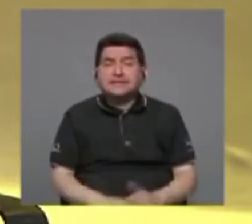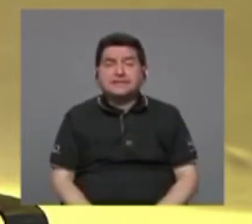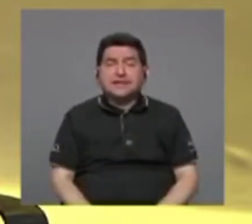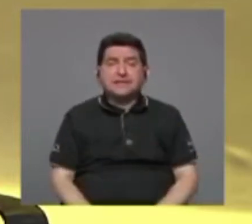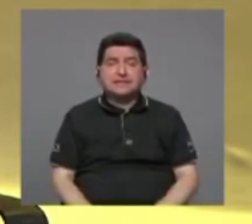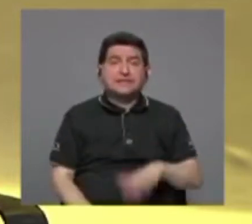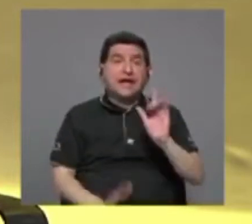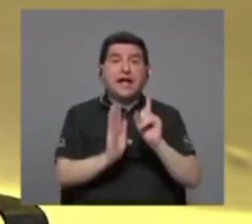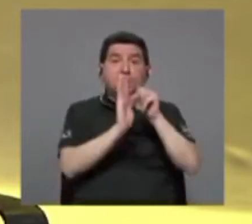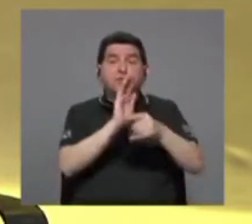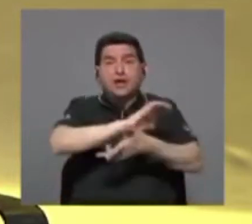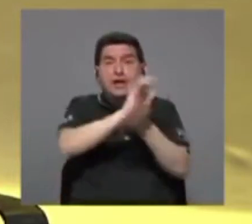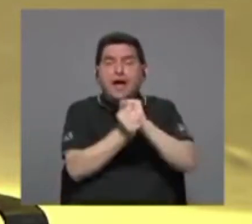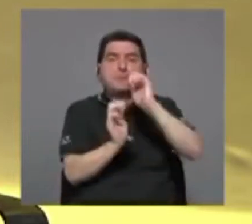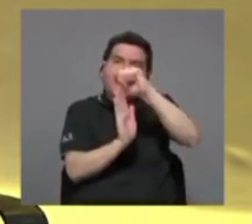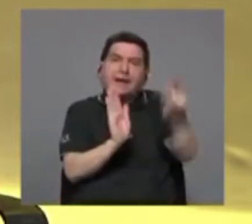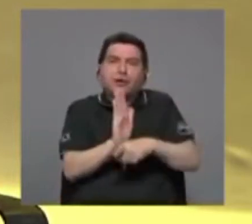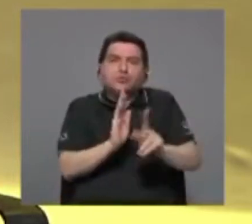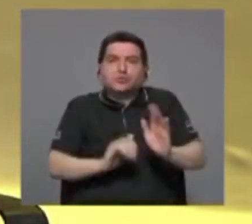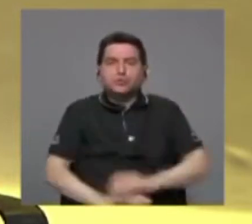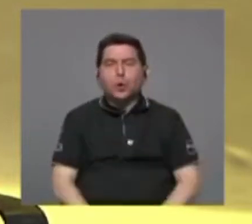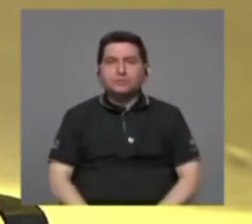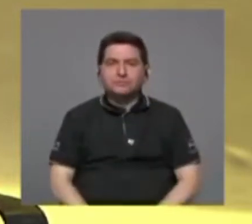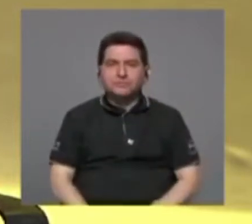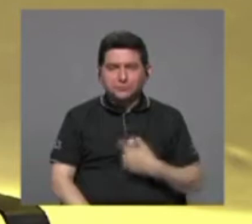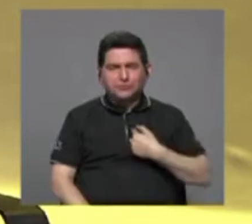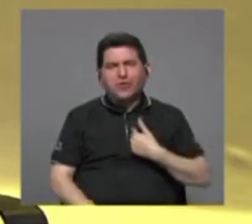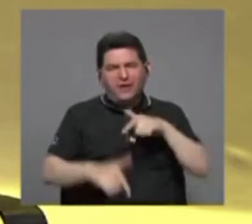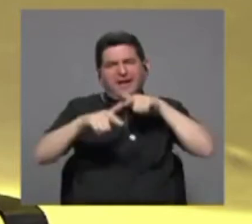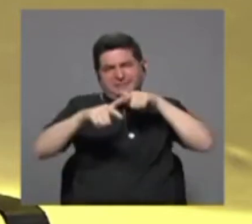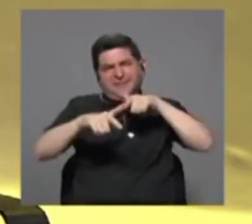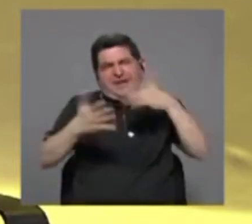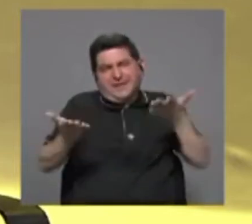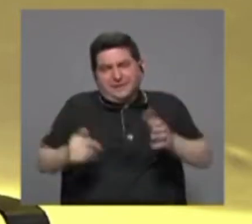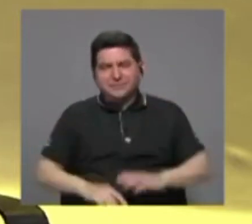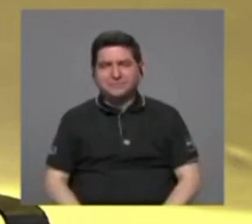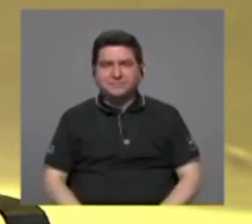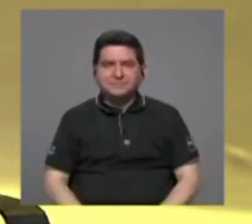5 minutos reforman la Constitución. Estoy exagerando. Bueno,